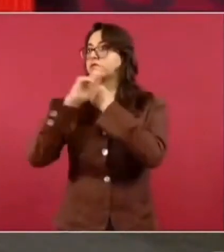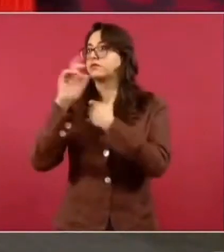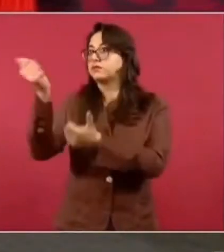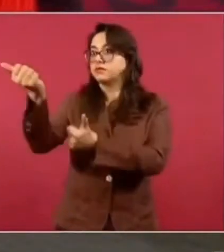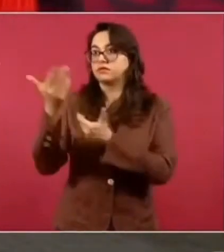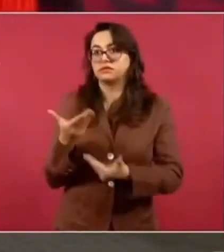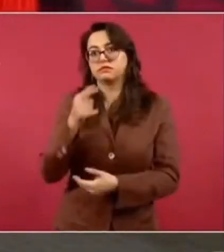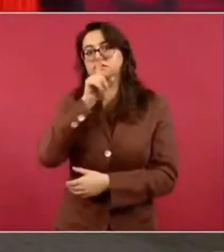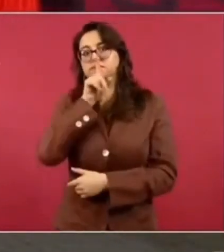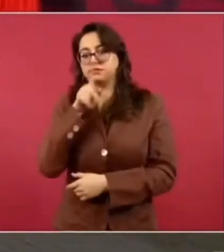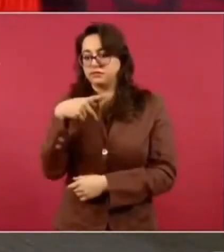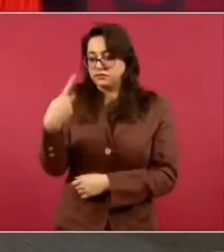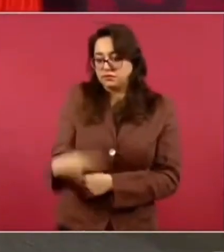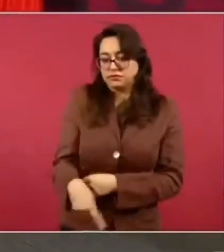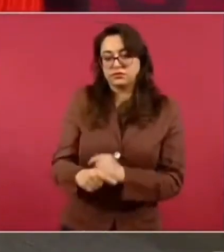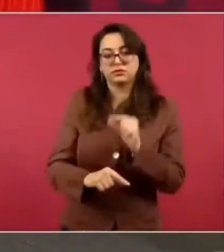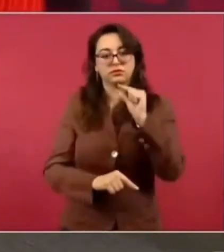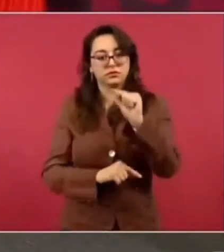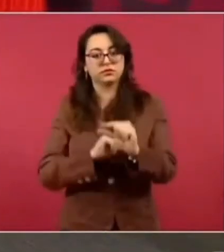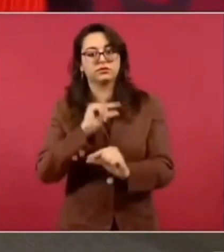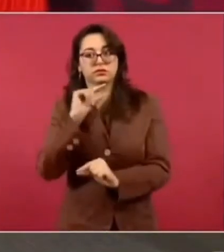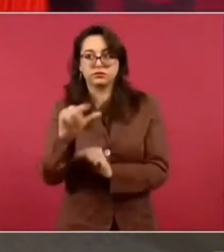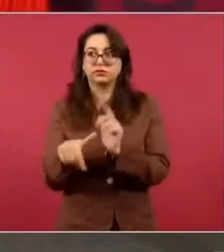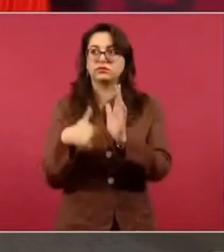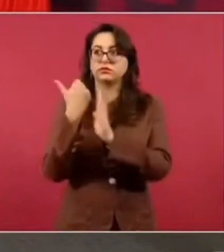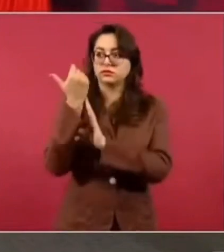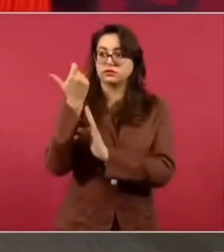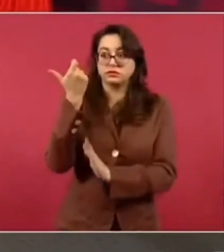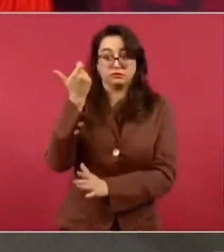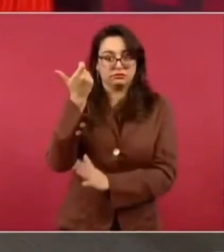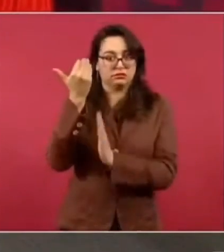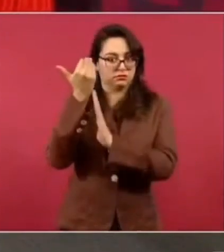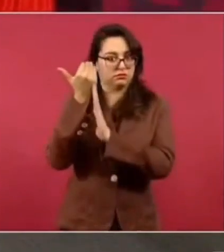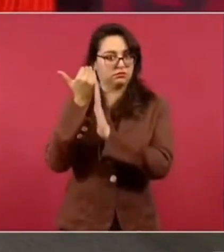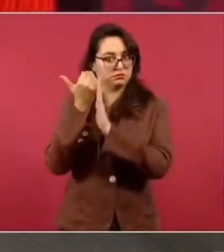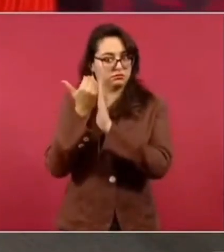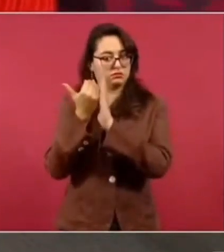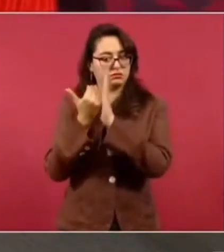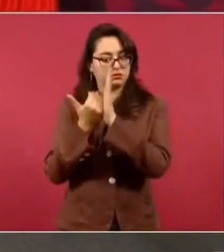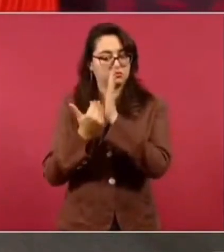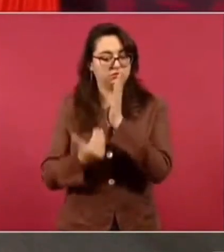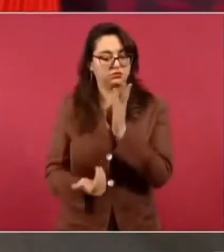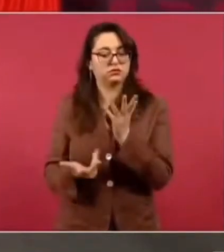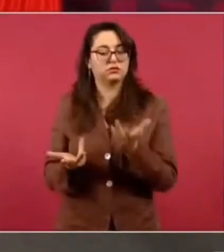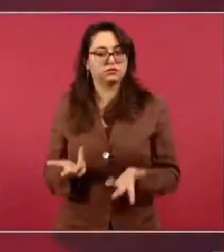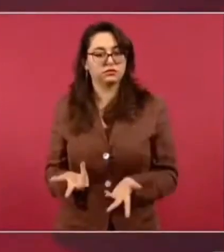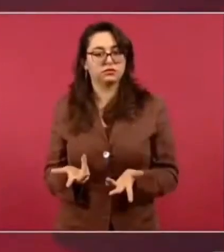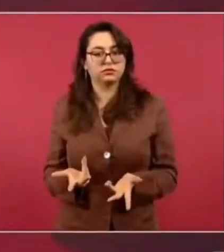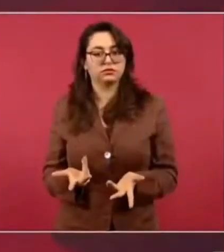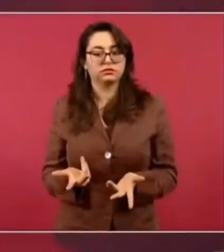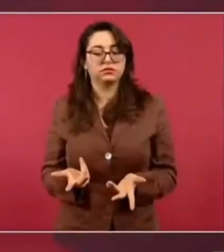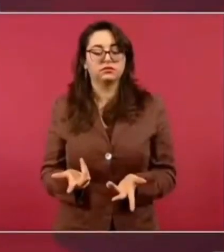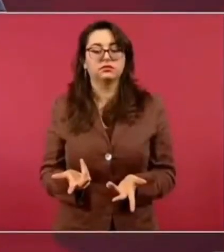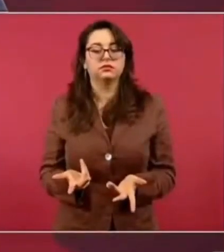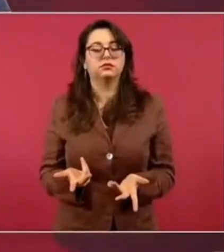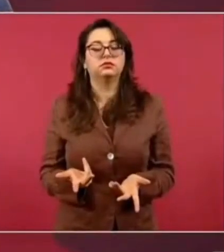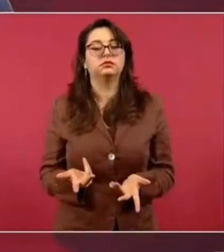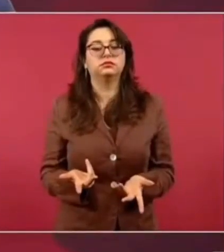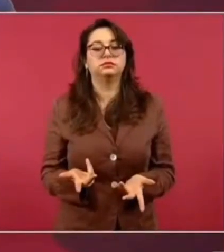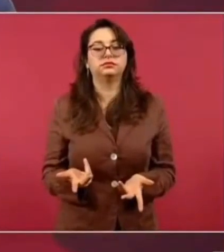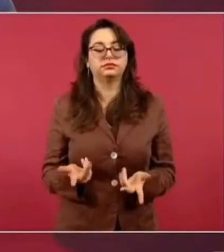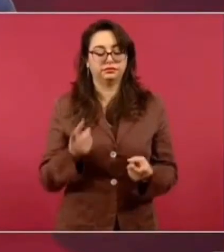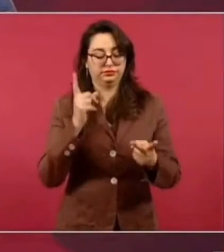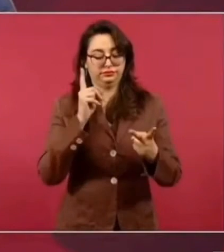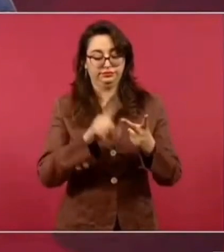bajando, lo que no sucedió después de la reforma energética. En el caso de la